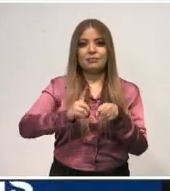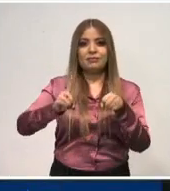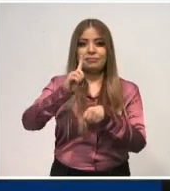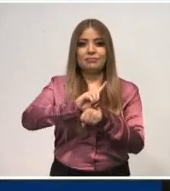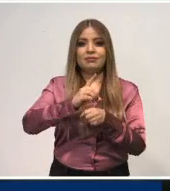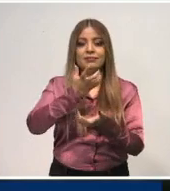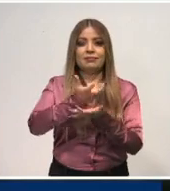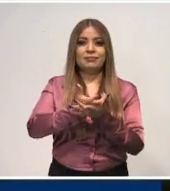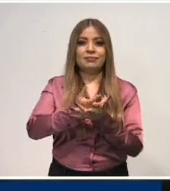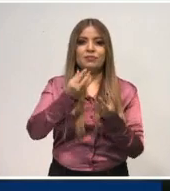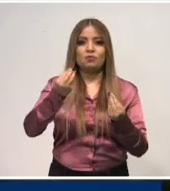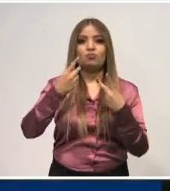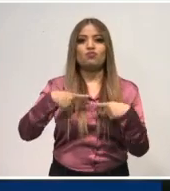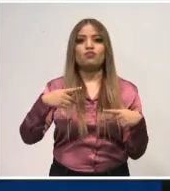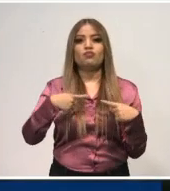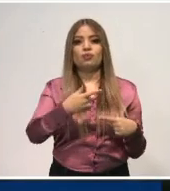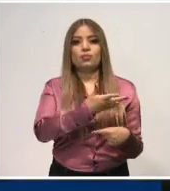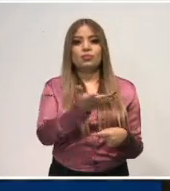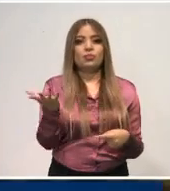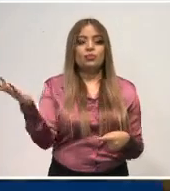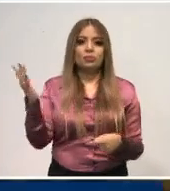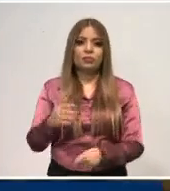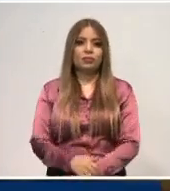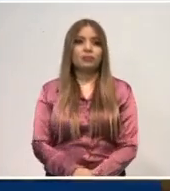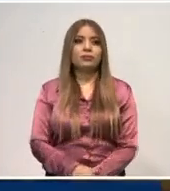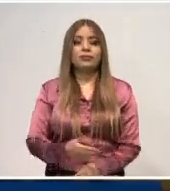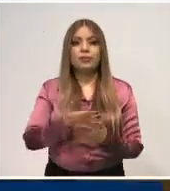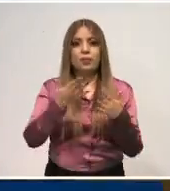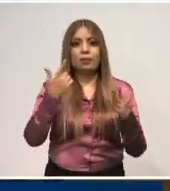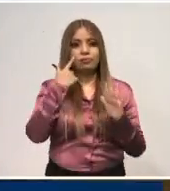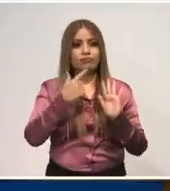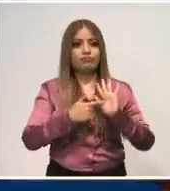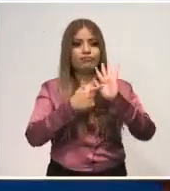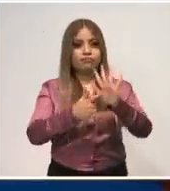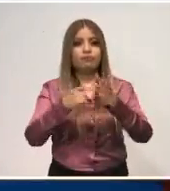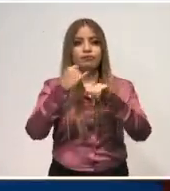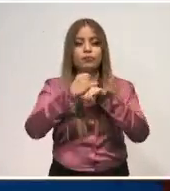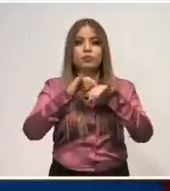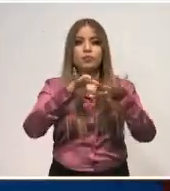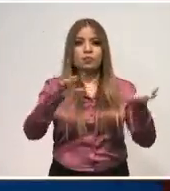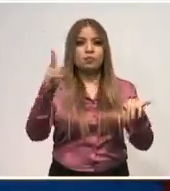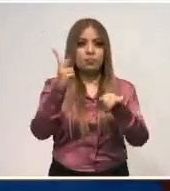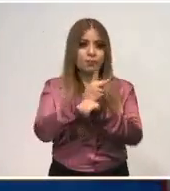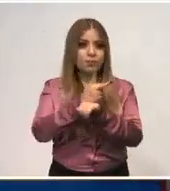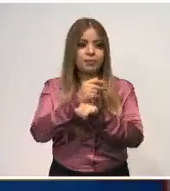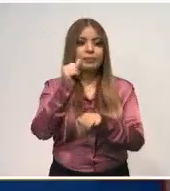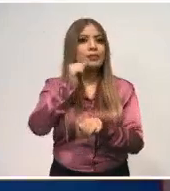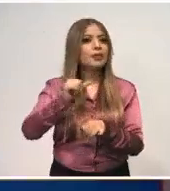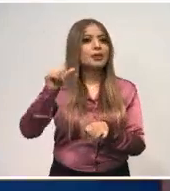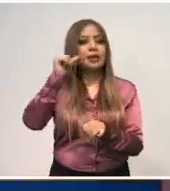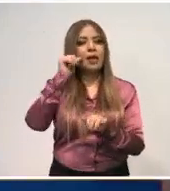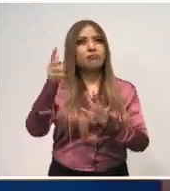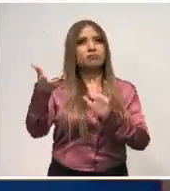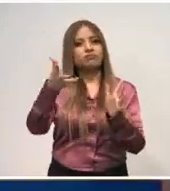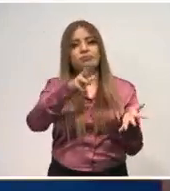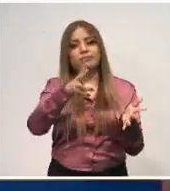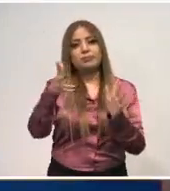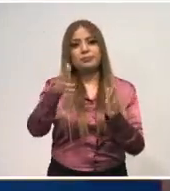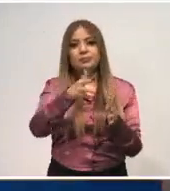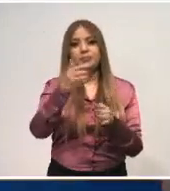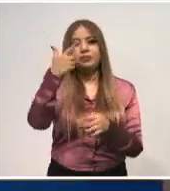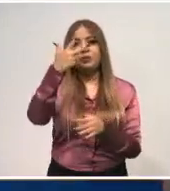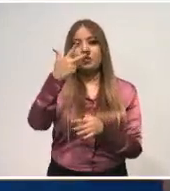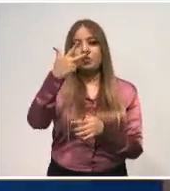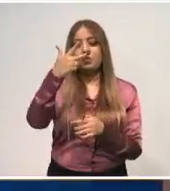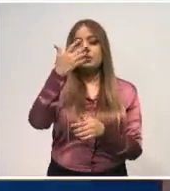muchas personas. Pero ahora te presento esta información que se registró el día de ayer aproximadamente a las